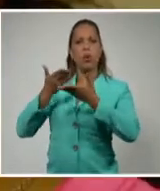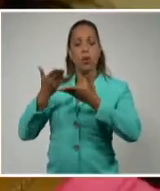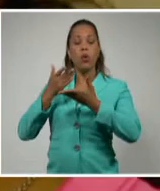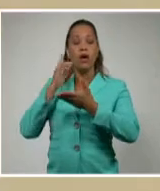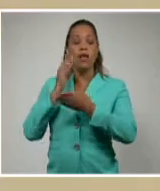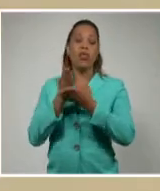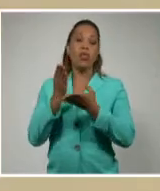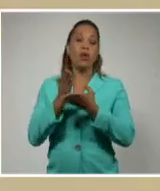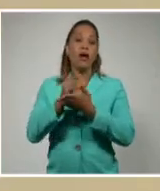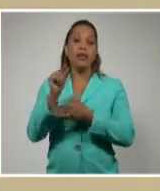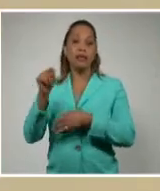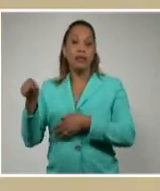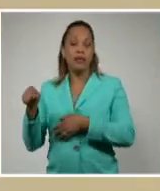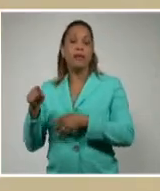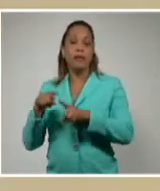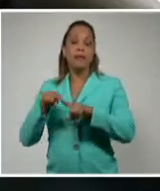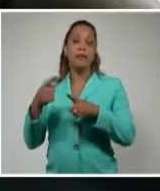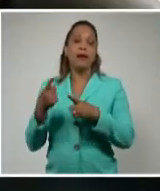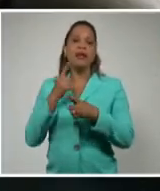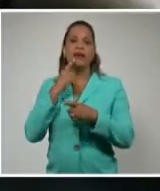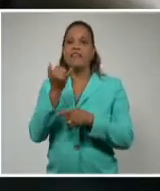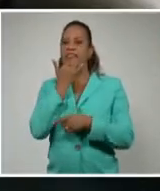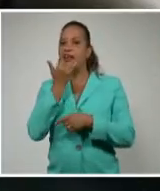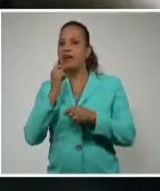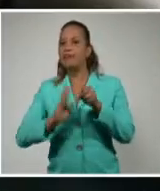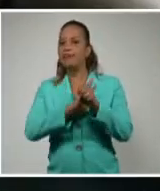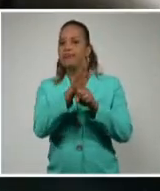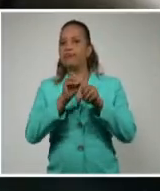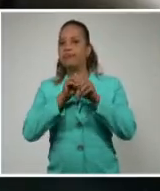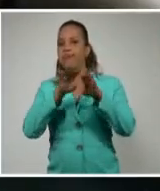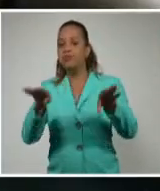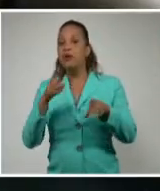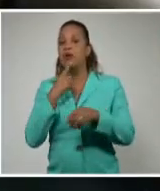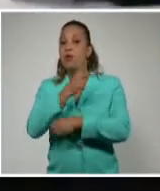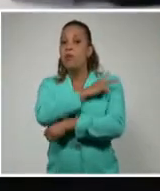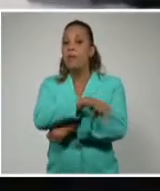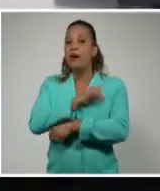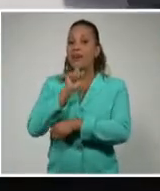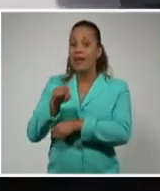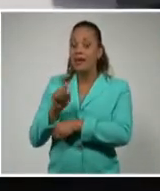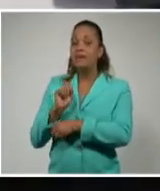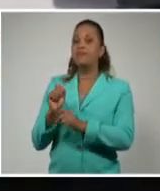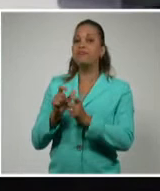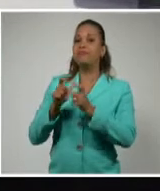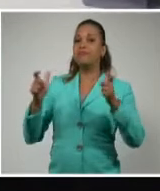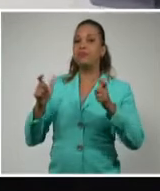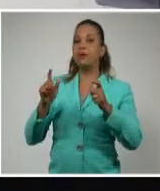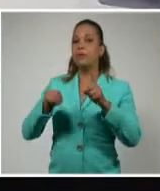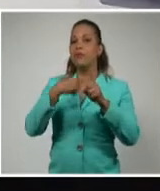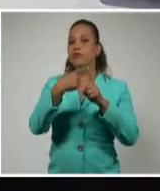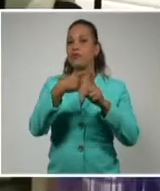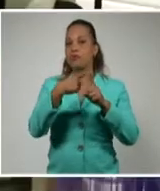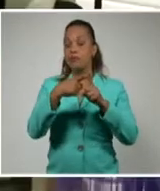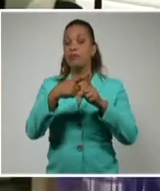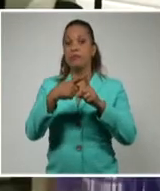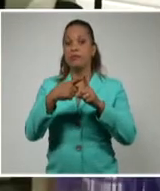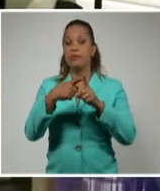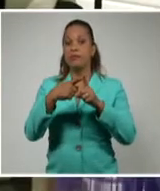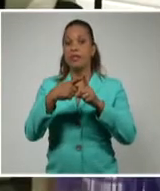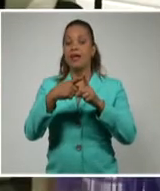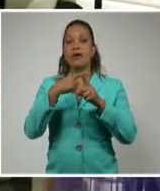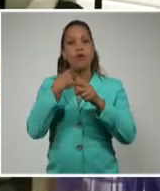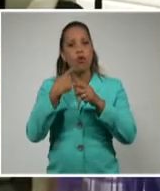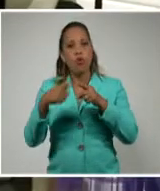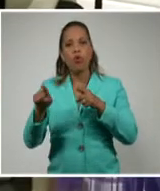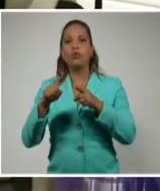evitar contagios por la COVID-19 en un país donde se reportan casos positivos a la variante brasileña del